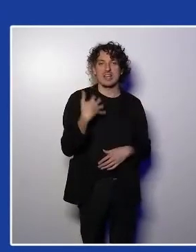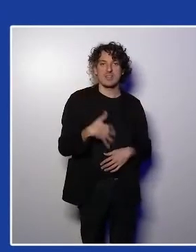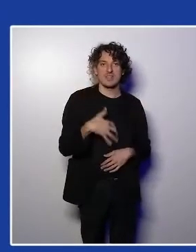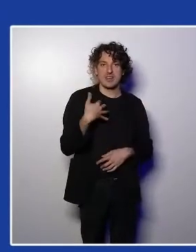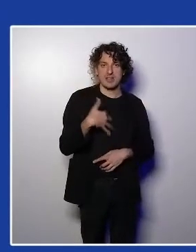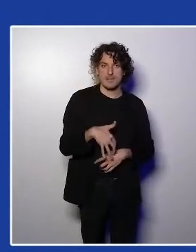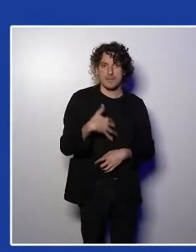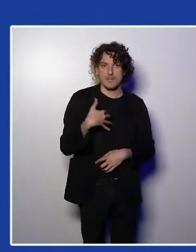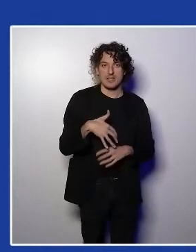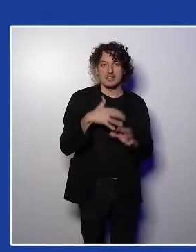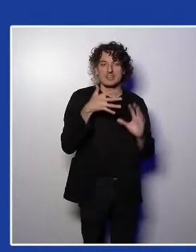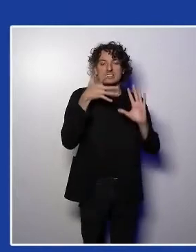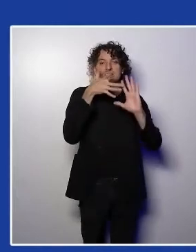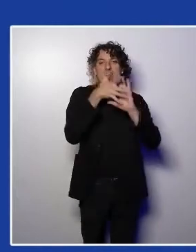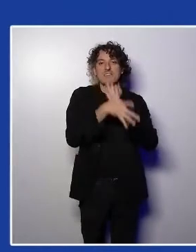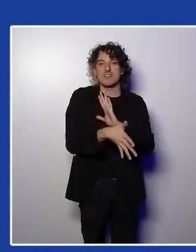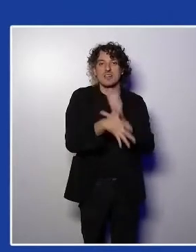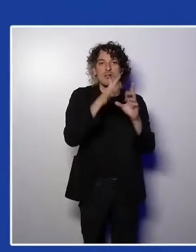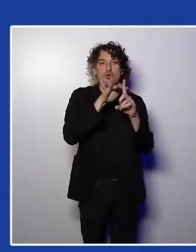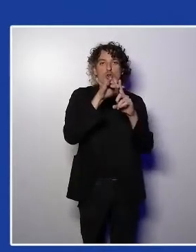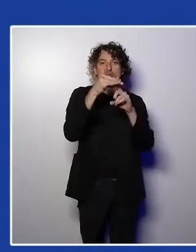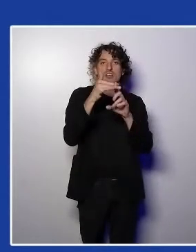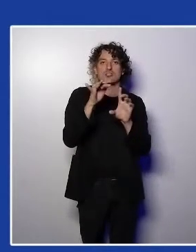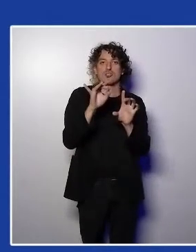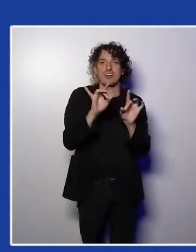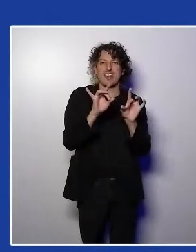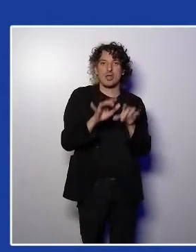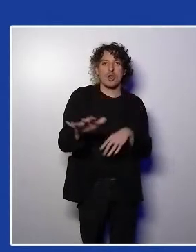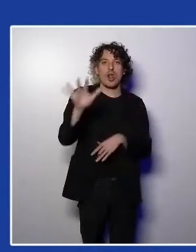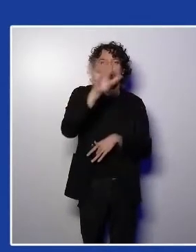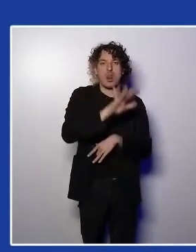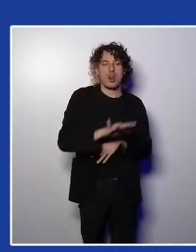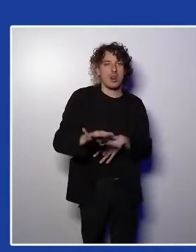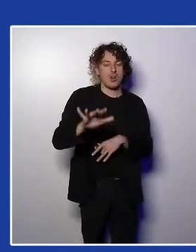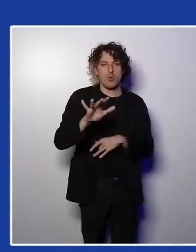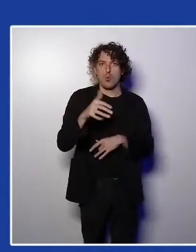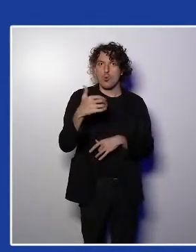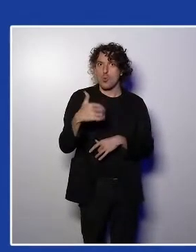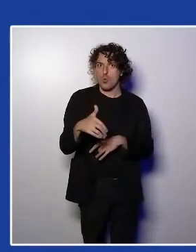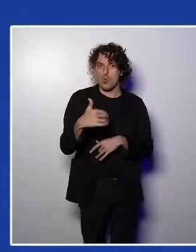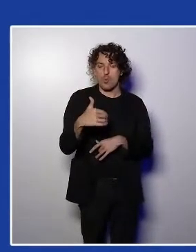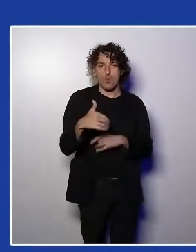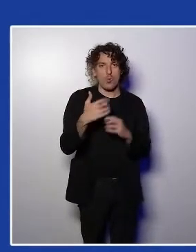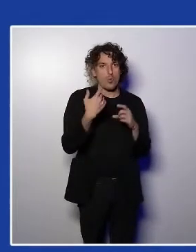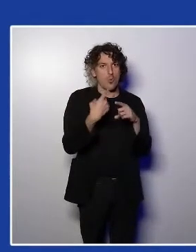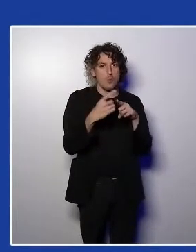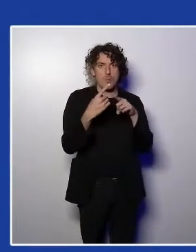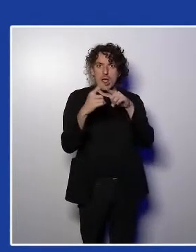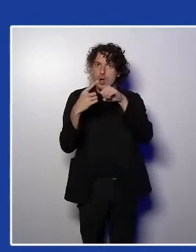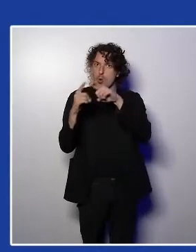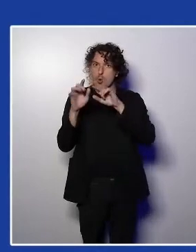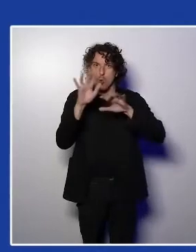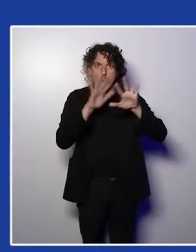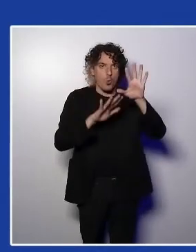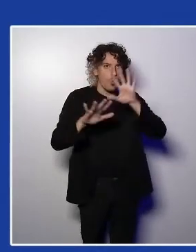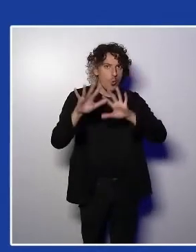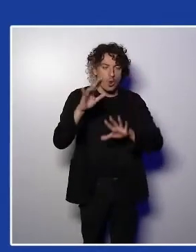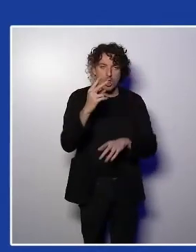que tengamos un contexto regional complejo y influenciado mucho por dos